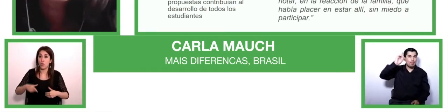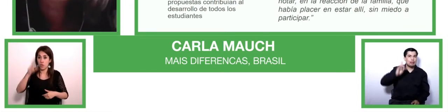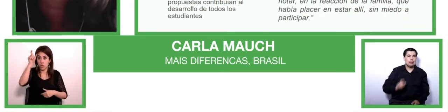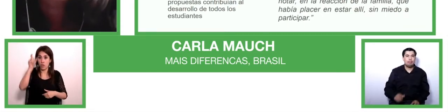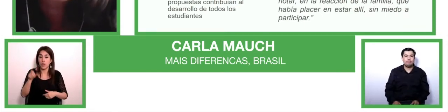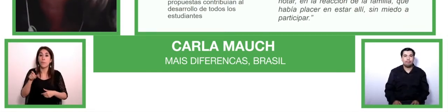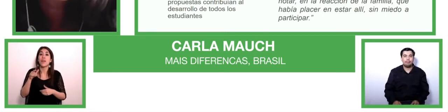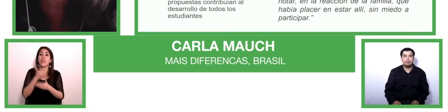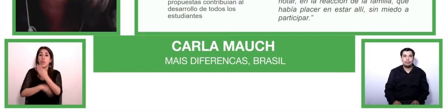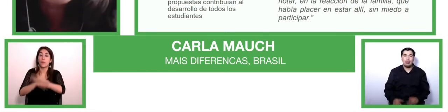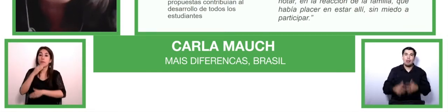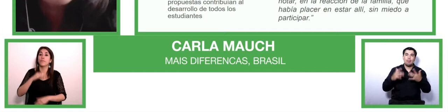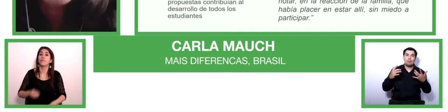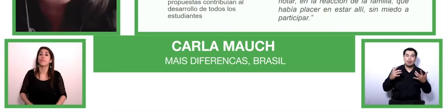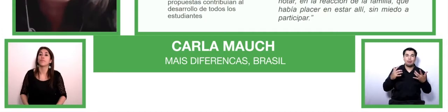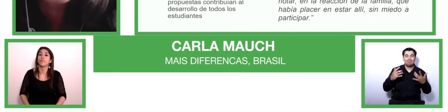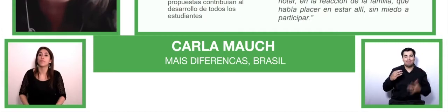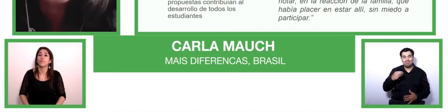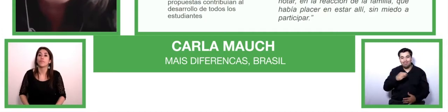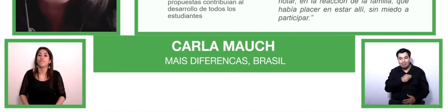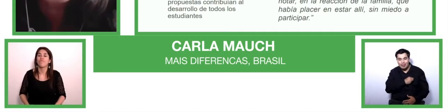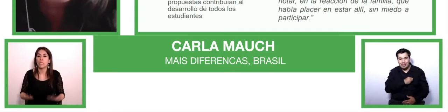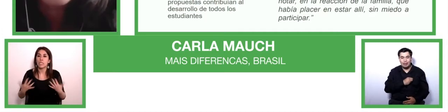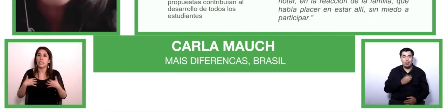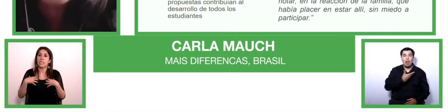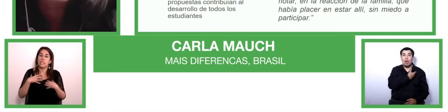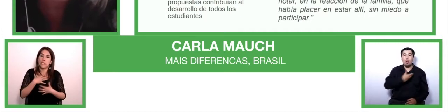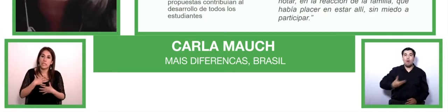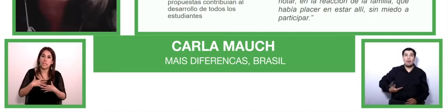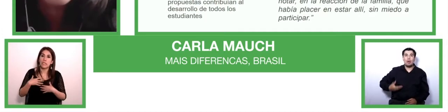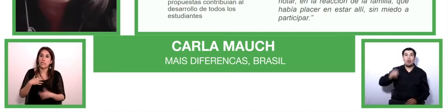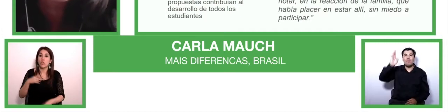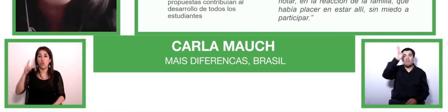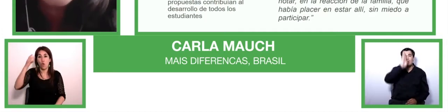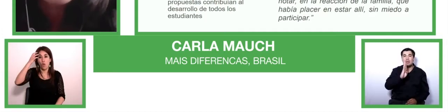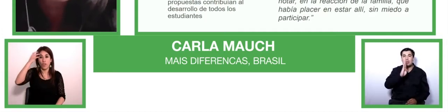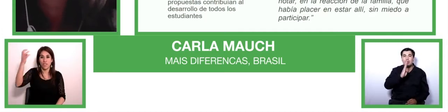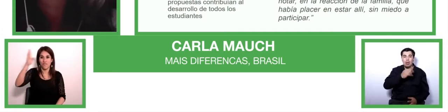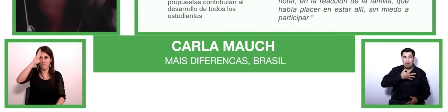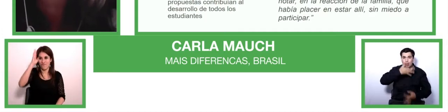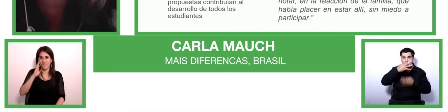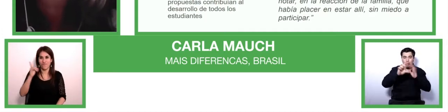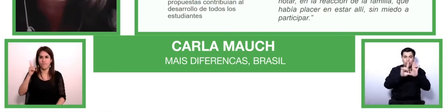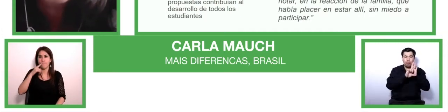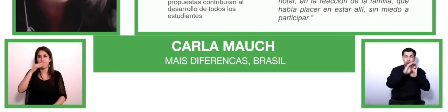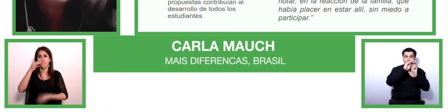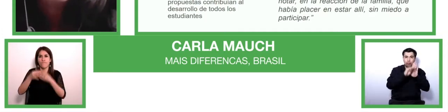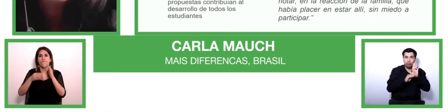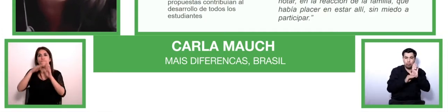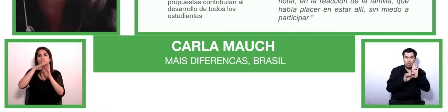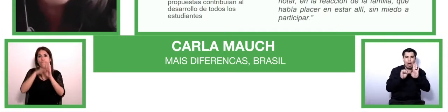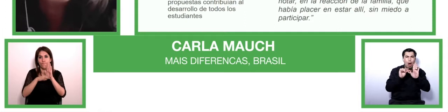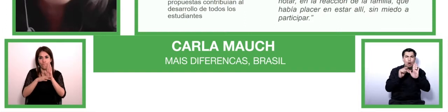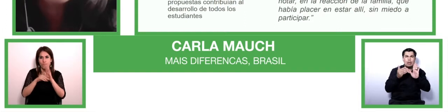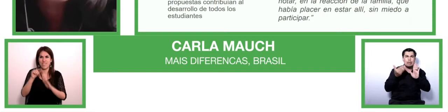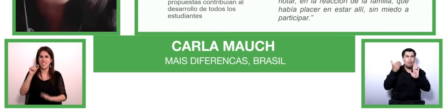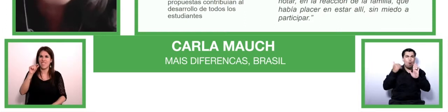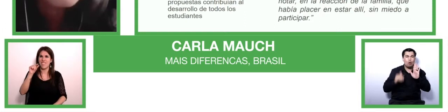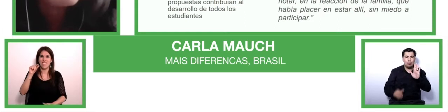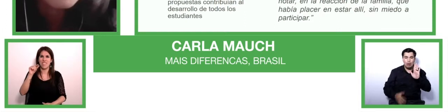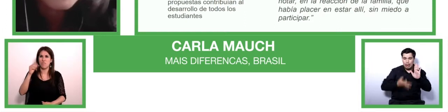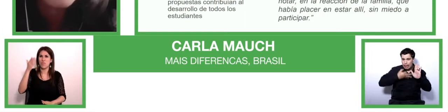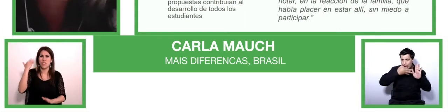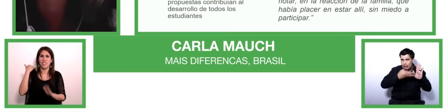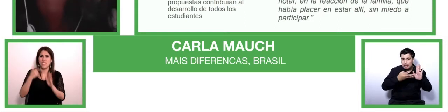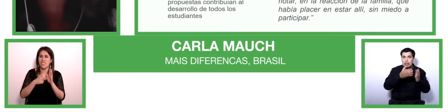pero infelizmente el gobierno brasileño ha formulado una ley muy recientemente que vuelve